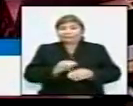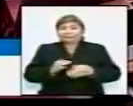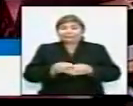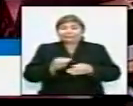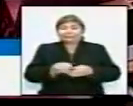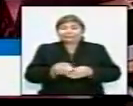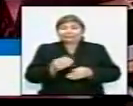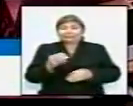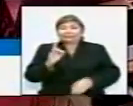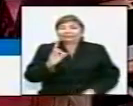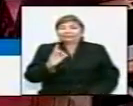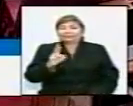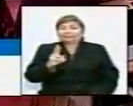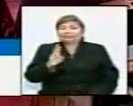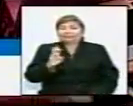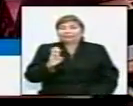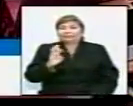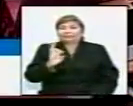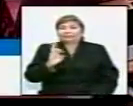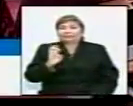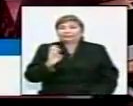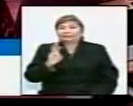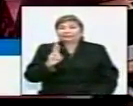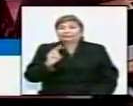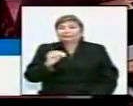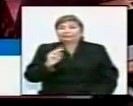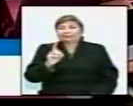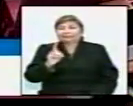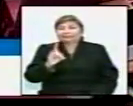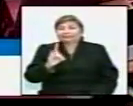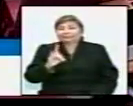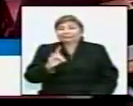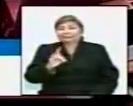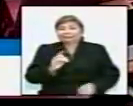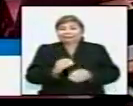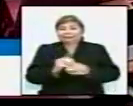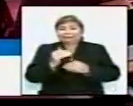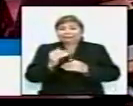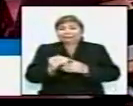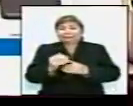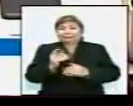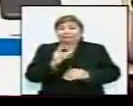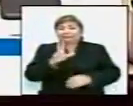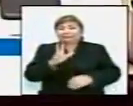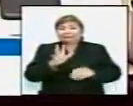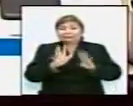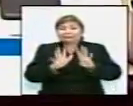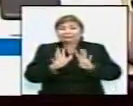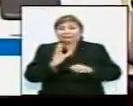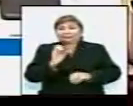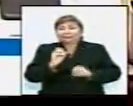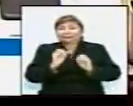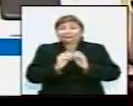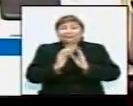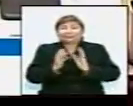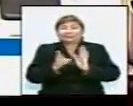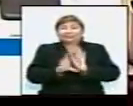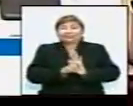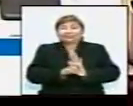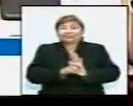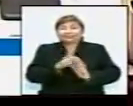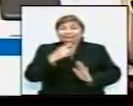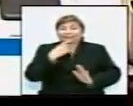el referéndum, ¿por qué si el plazo mínimo es 90 días, la ley